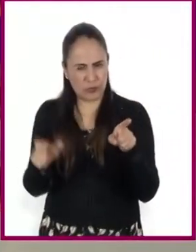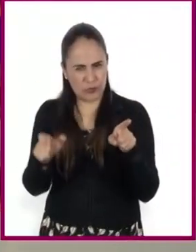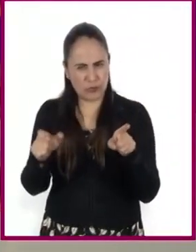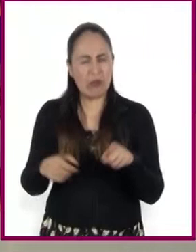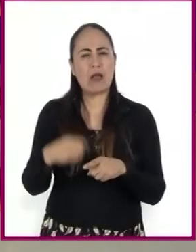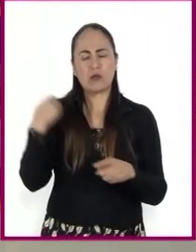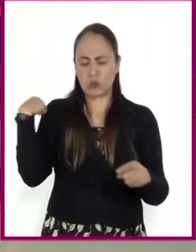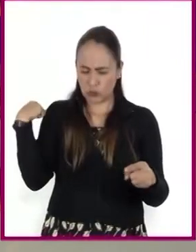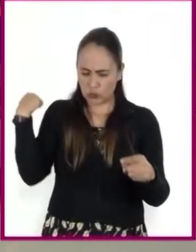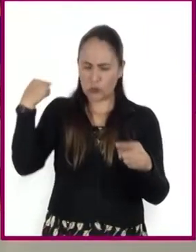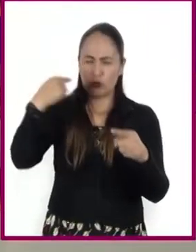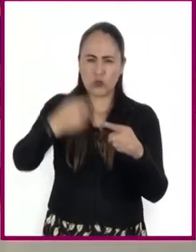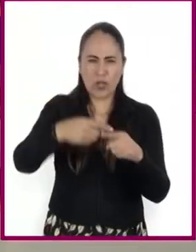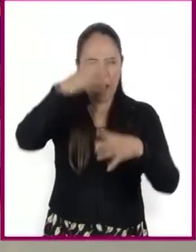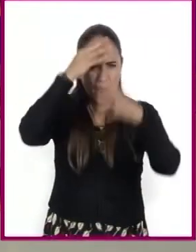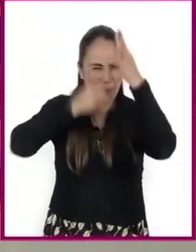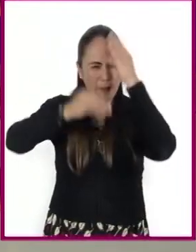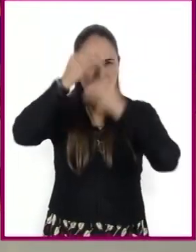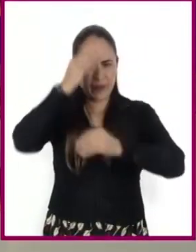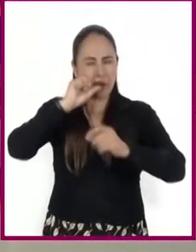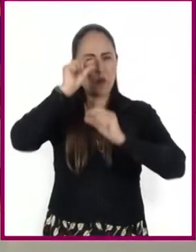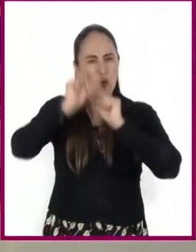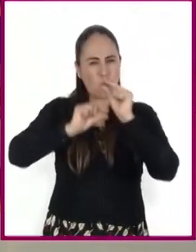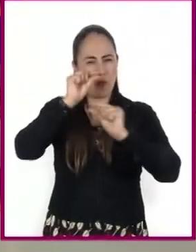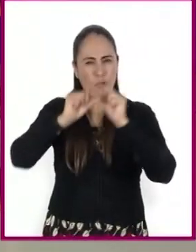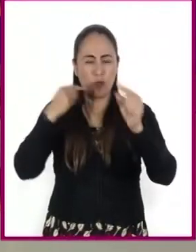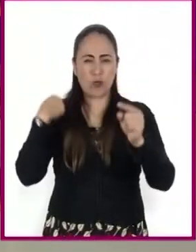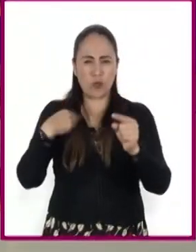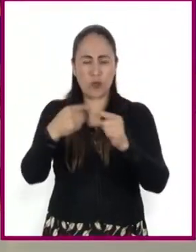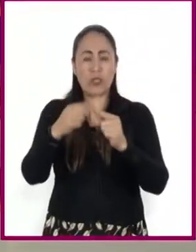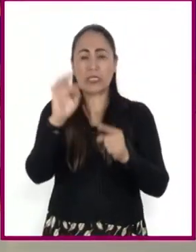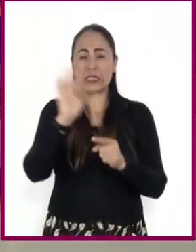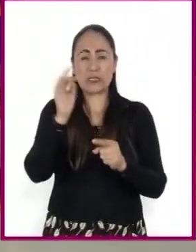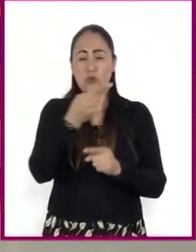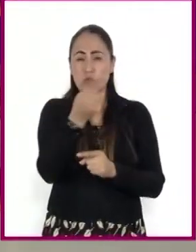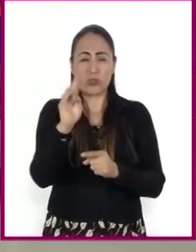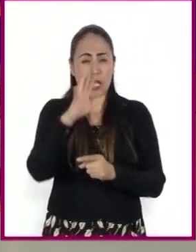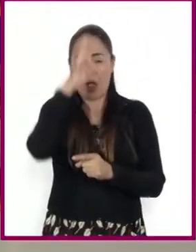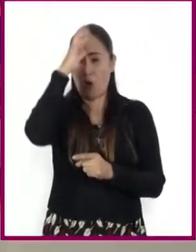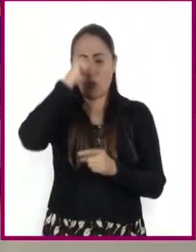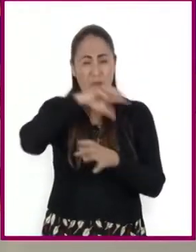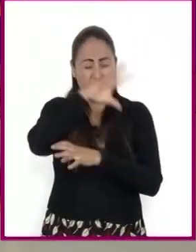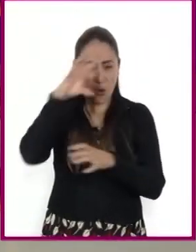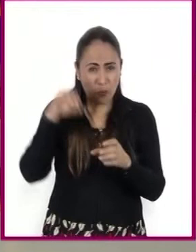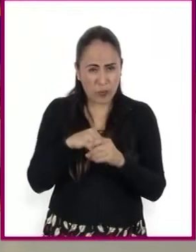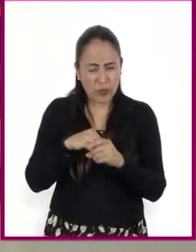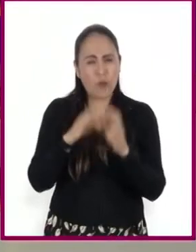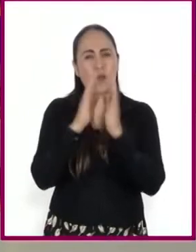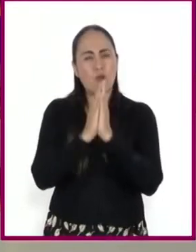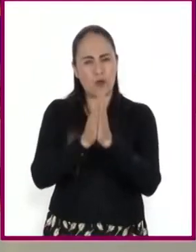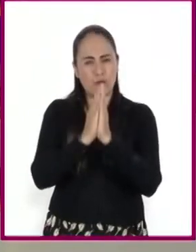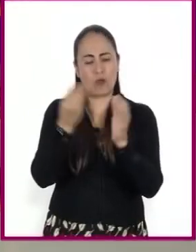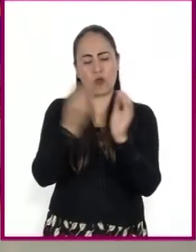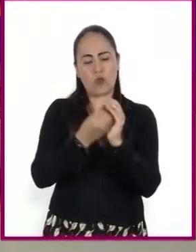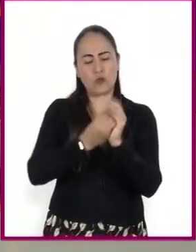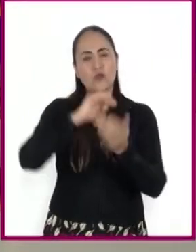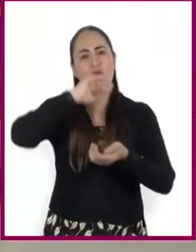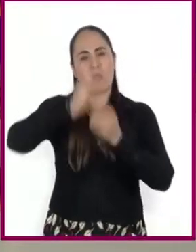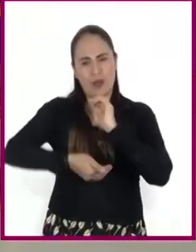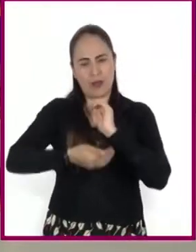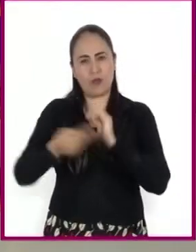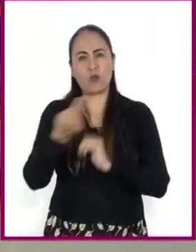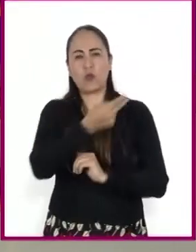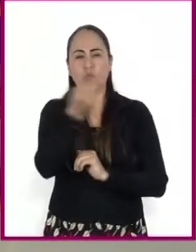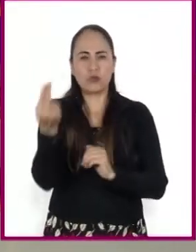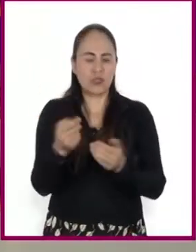aprendido a lo largo de su trayectoria académica. Si no recuerdan todas, les invito a que al finalizar la sesión elaboren